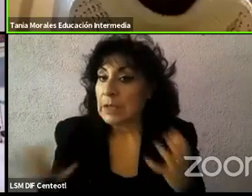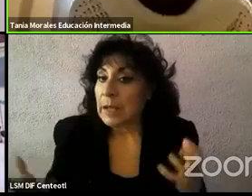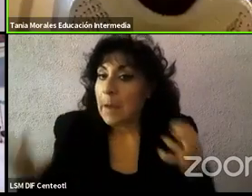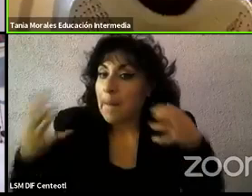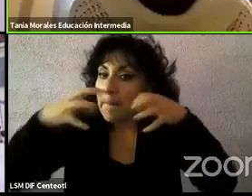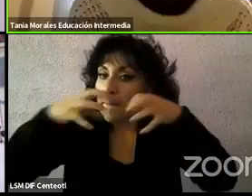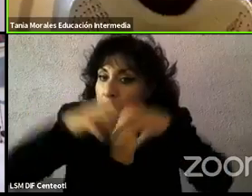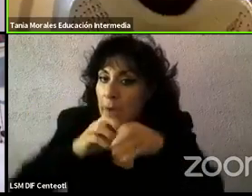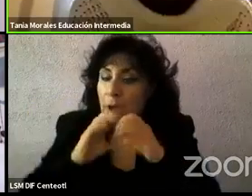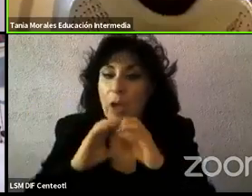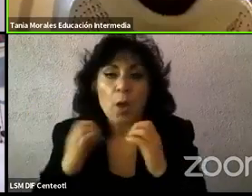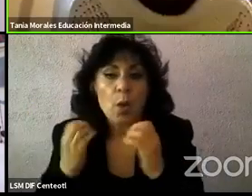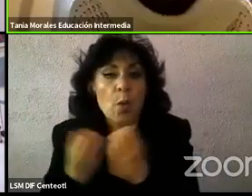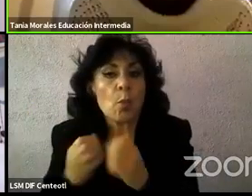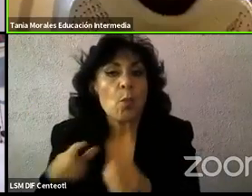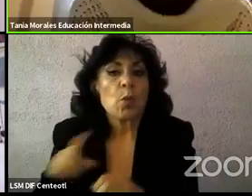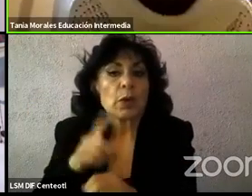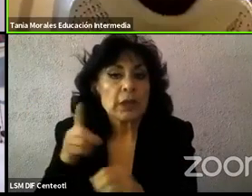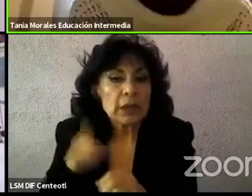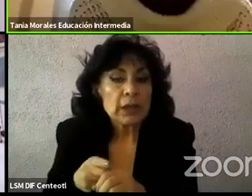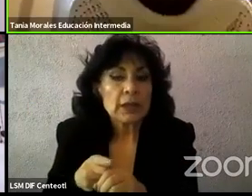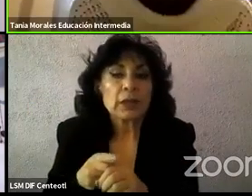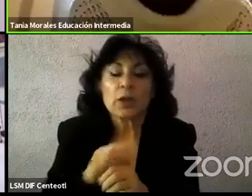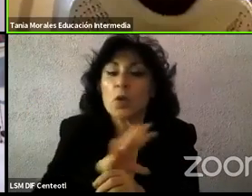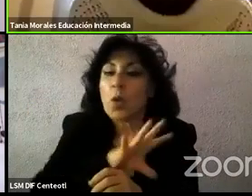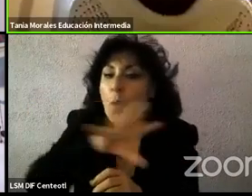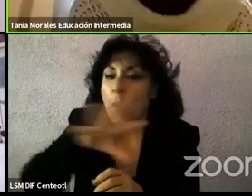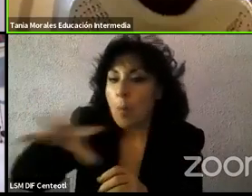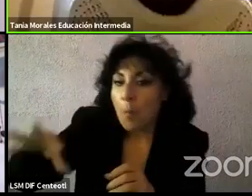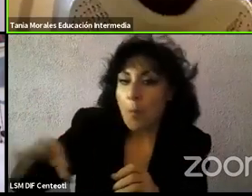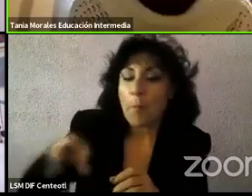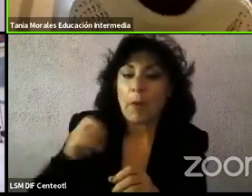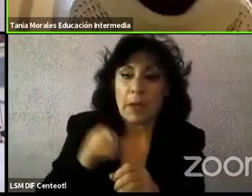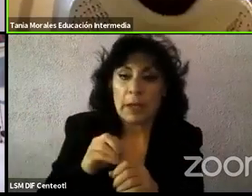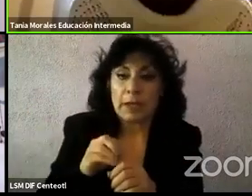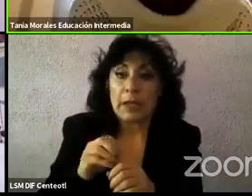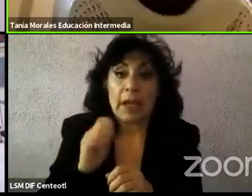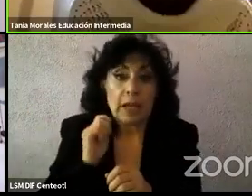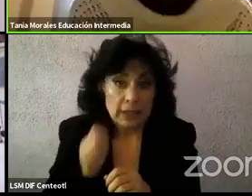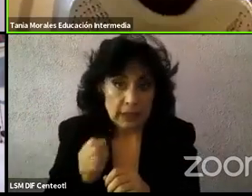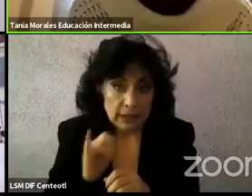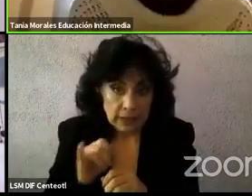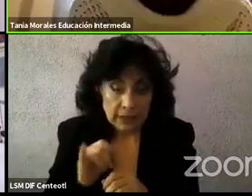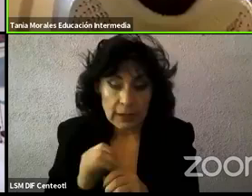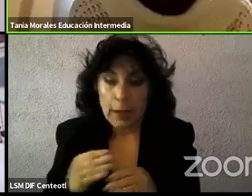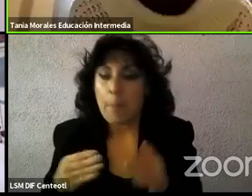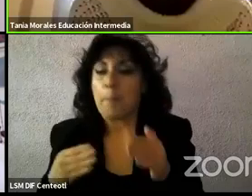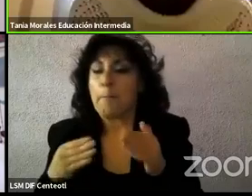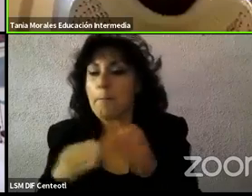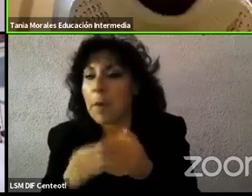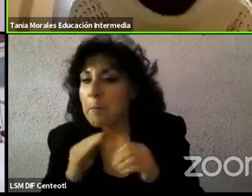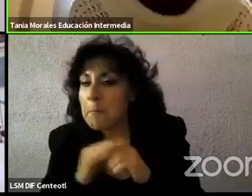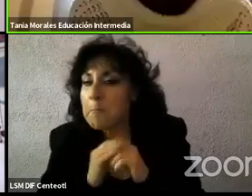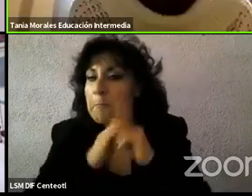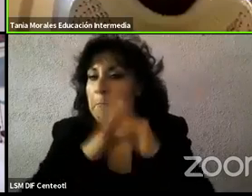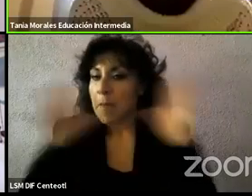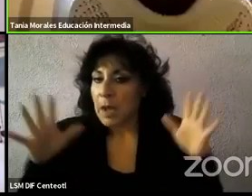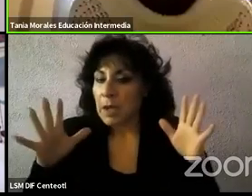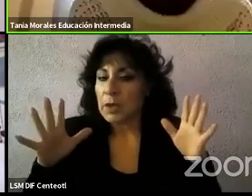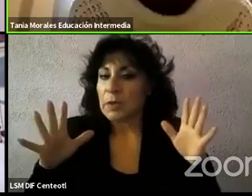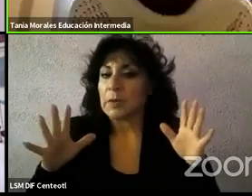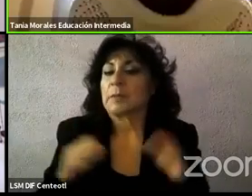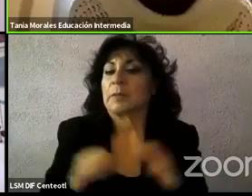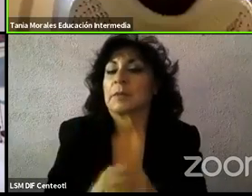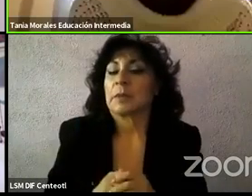cachitos de la comunidad, porque justo así podemos lograr mayor impacto. Entonces, también desde que estábamos en las escuelas, trabajamos a la par